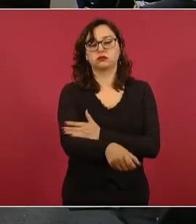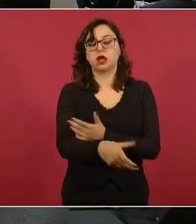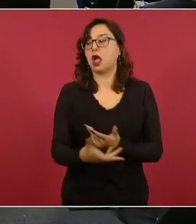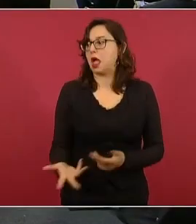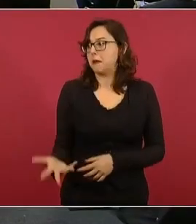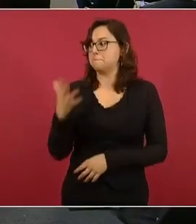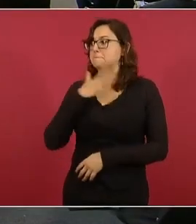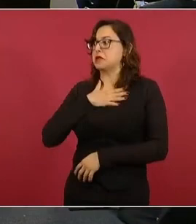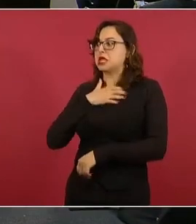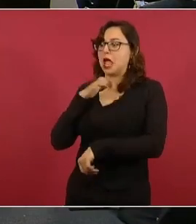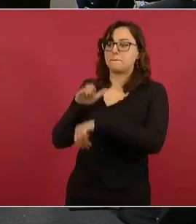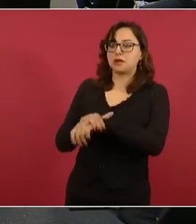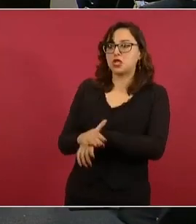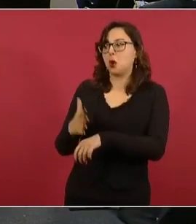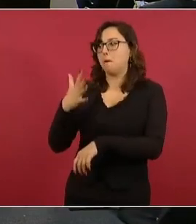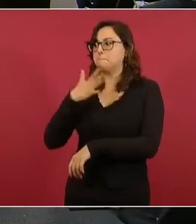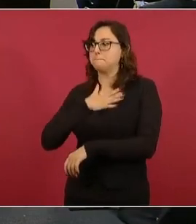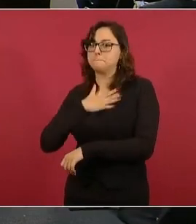influencia